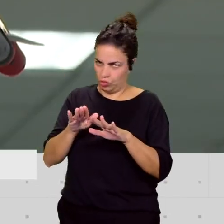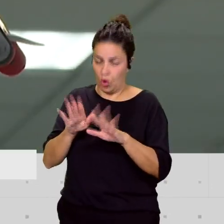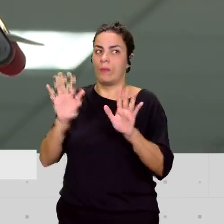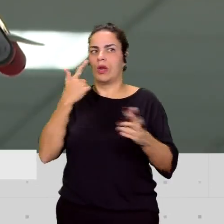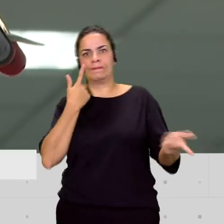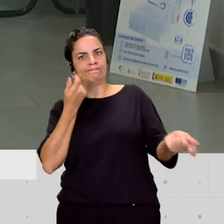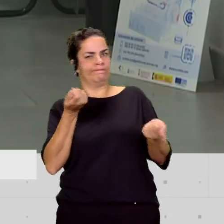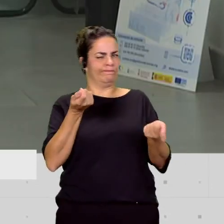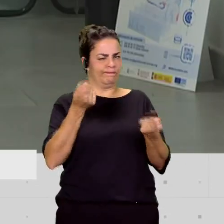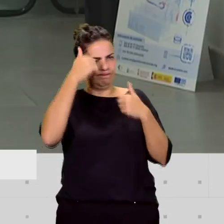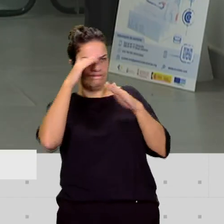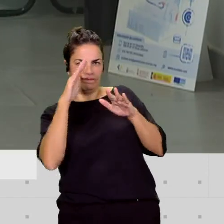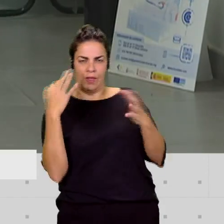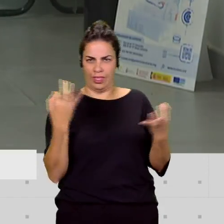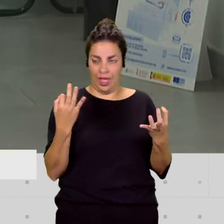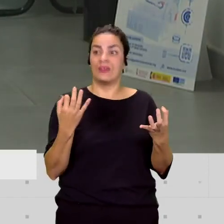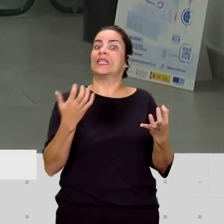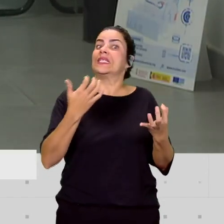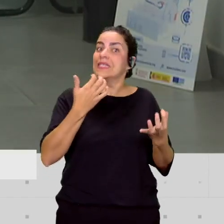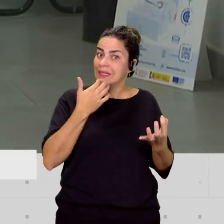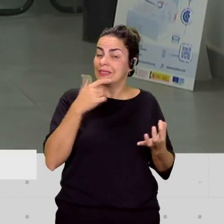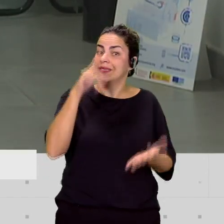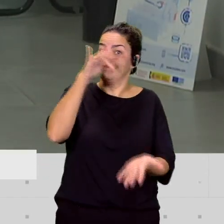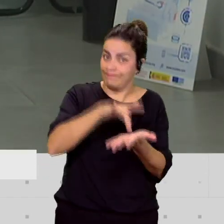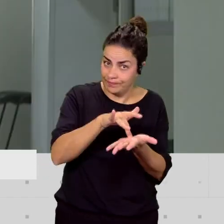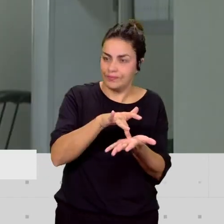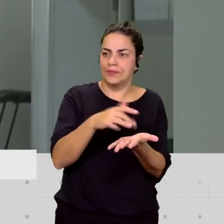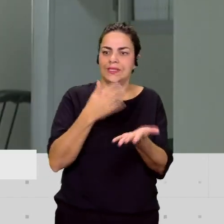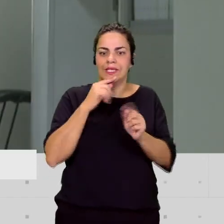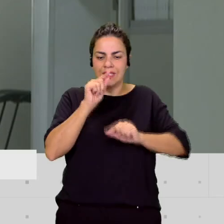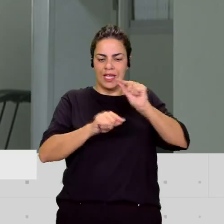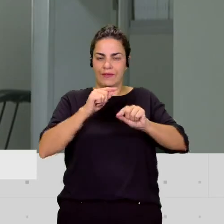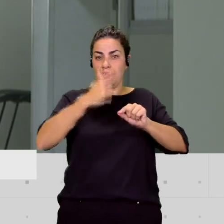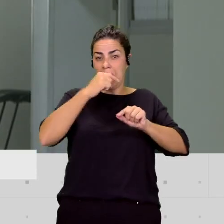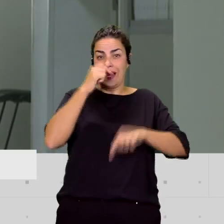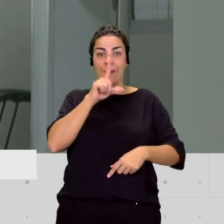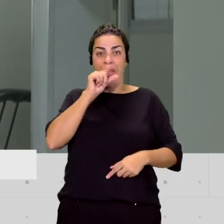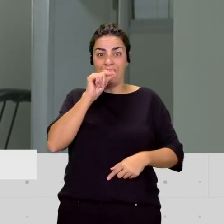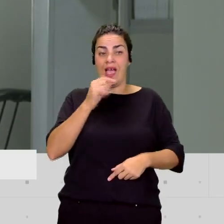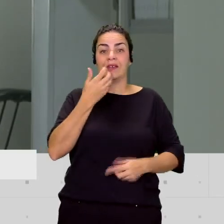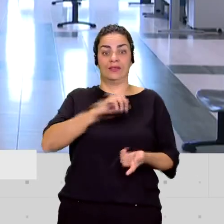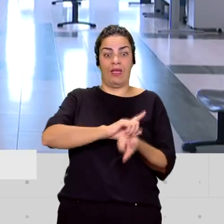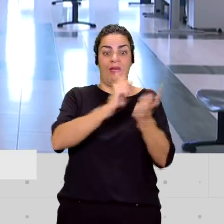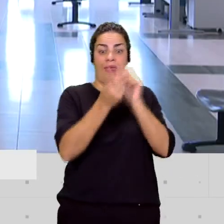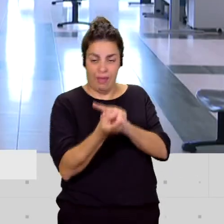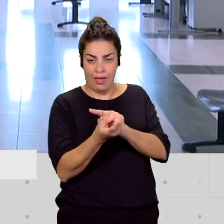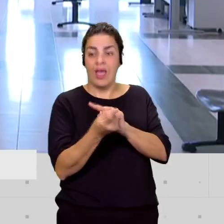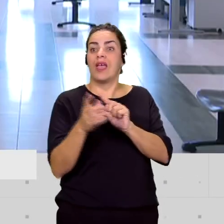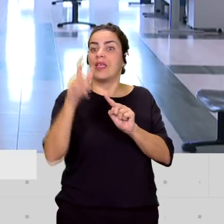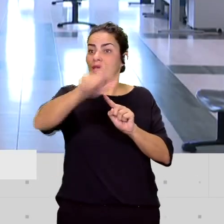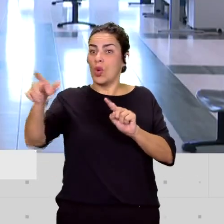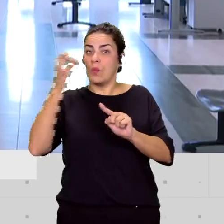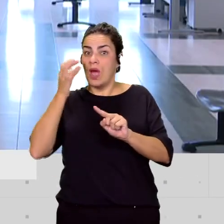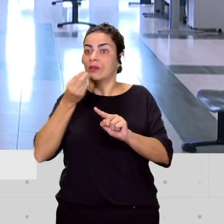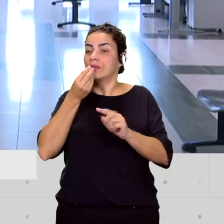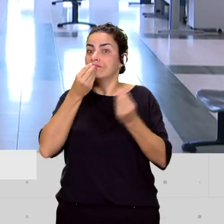vigilantes. Y si esto se produjese, si hubiese una mutación del virus de la gripe aviar que lleve a este contagio entre